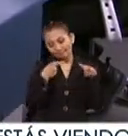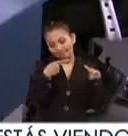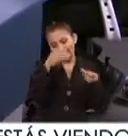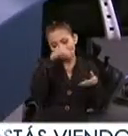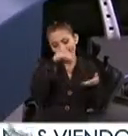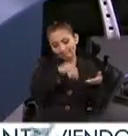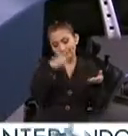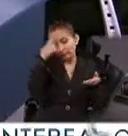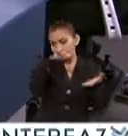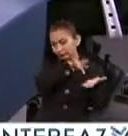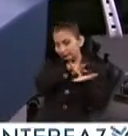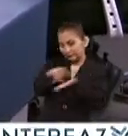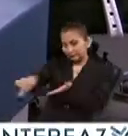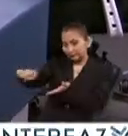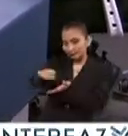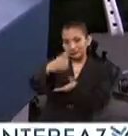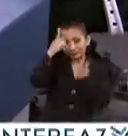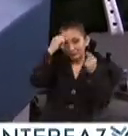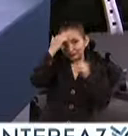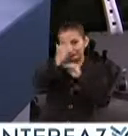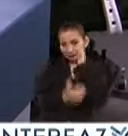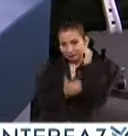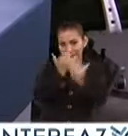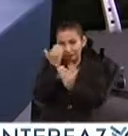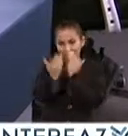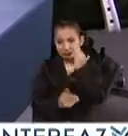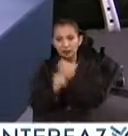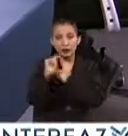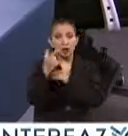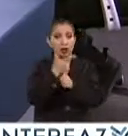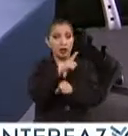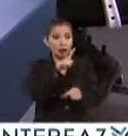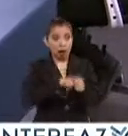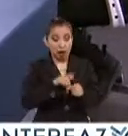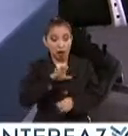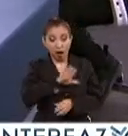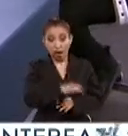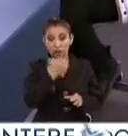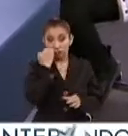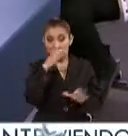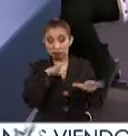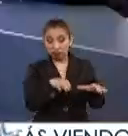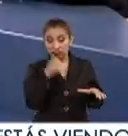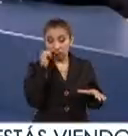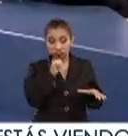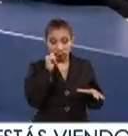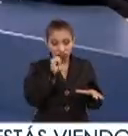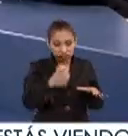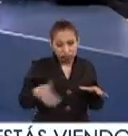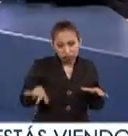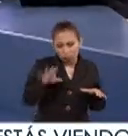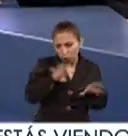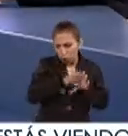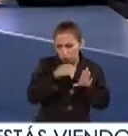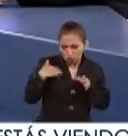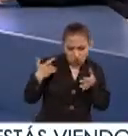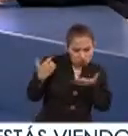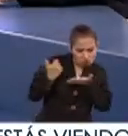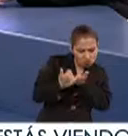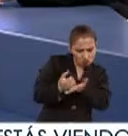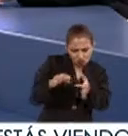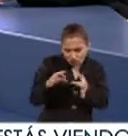para apoyar a nuestros egresados. Claro, el Tecnológico Nacional siempre buscando, ¿no? Encontrar la